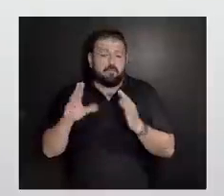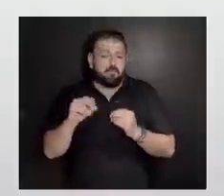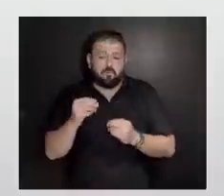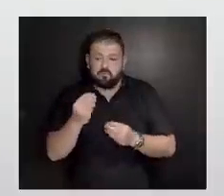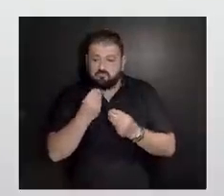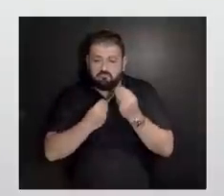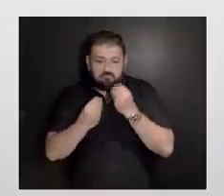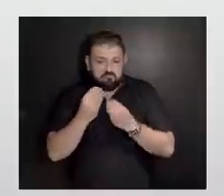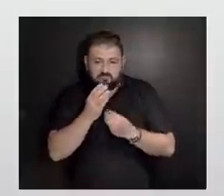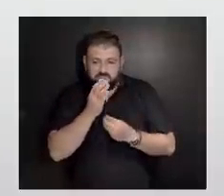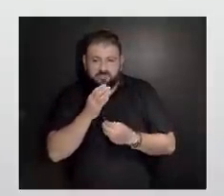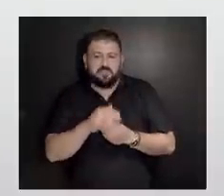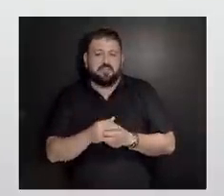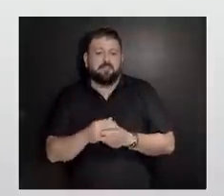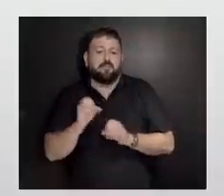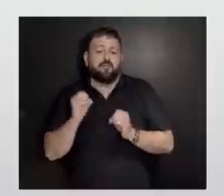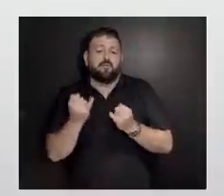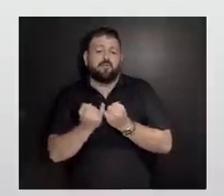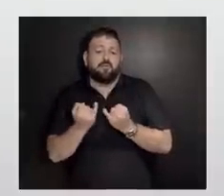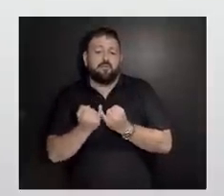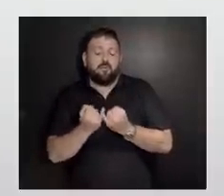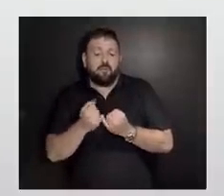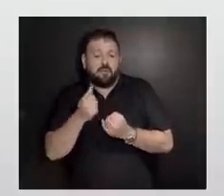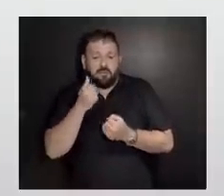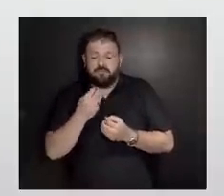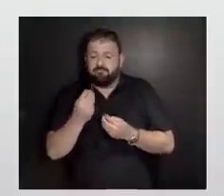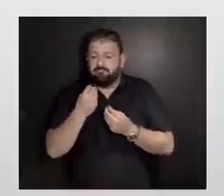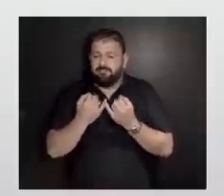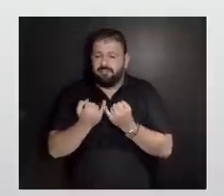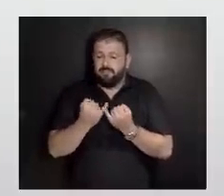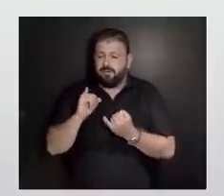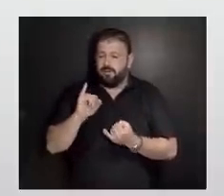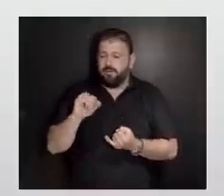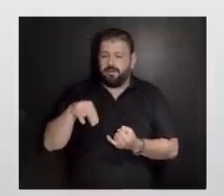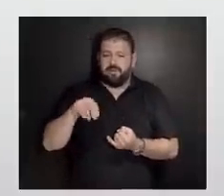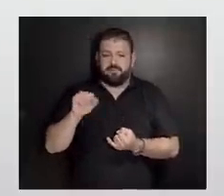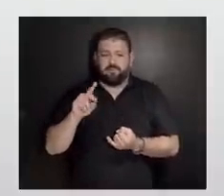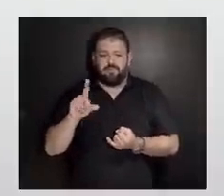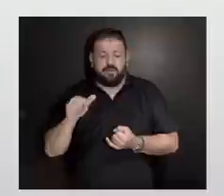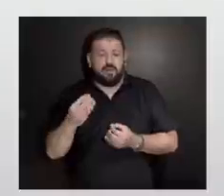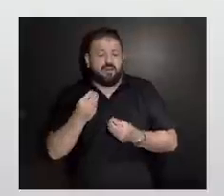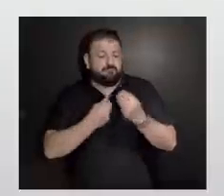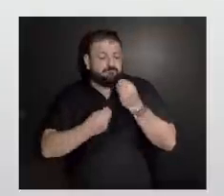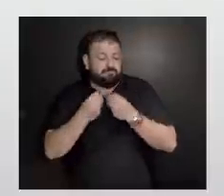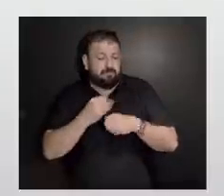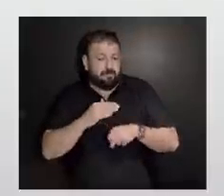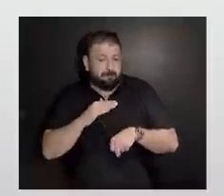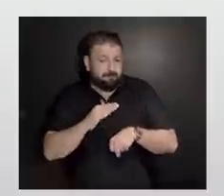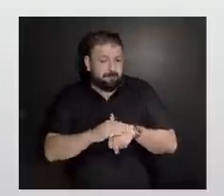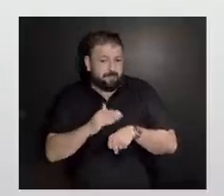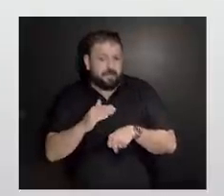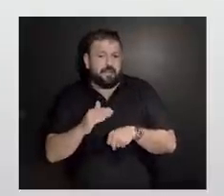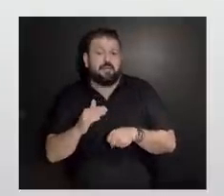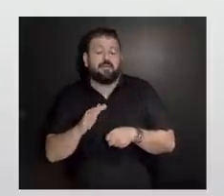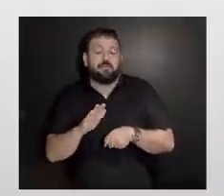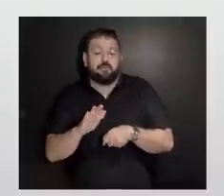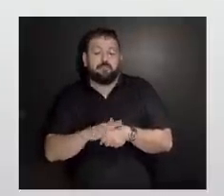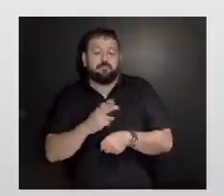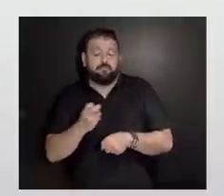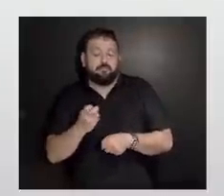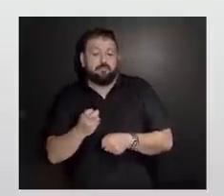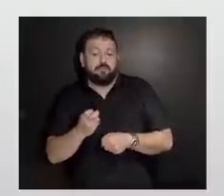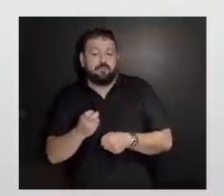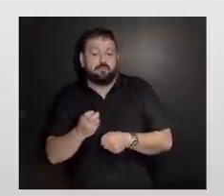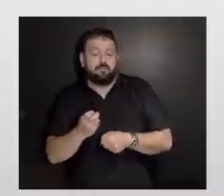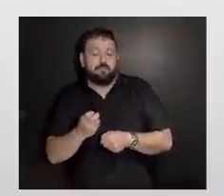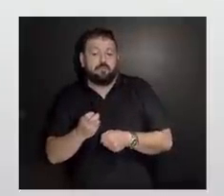lo mejor si estamos en un tratamiento con insulina, estamos administrando más cantidad de la que pues estamos necesitando en ese